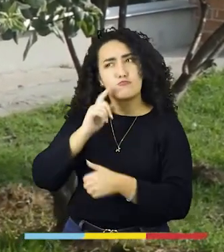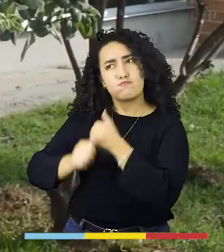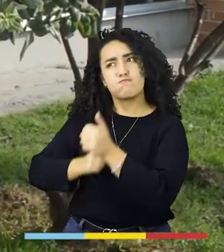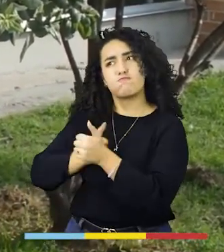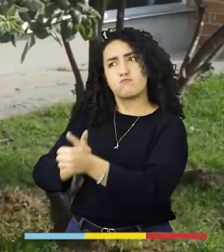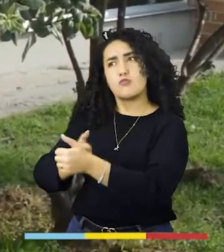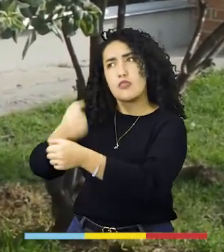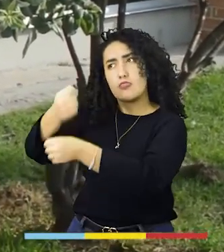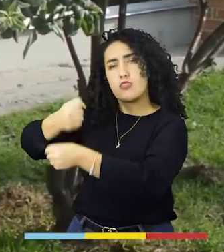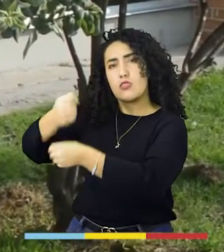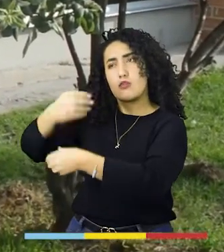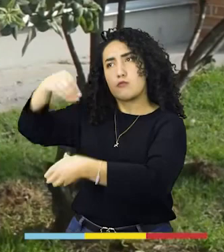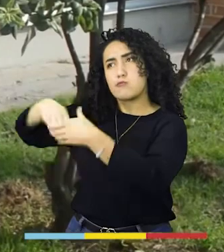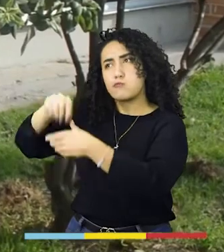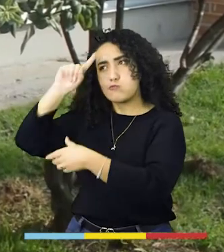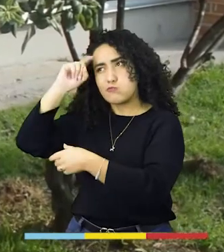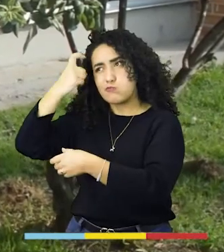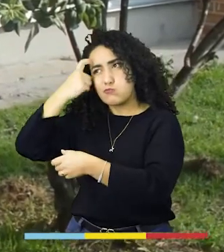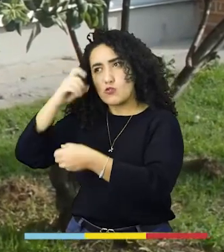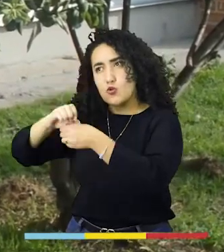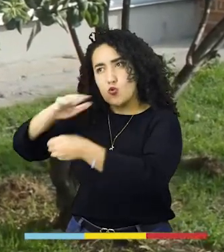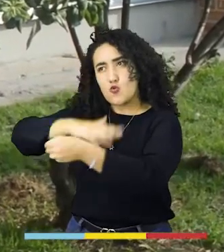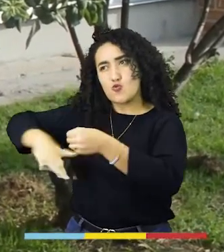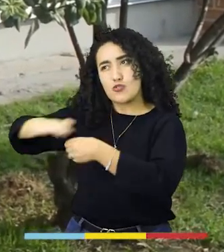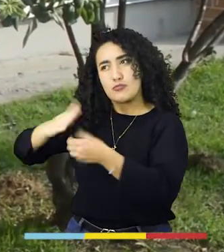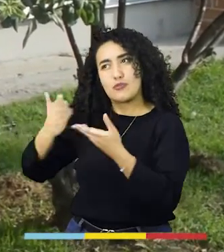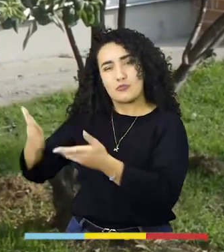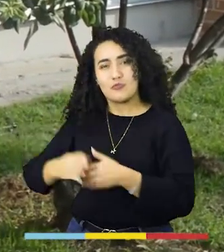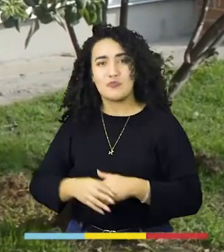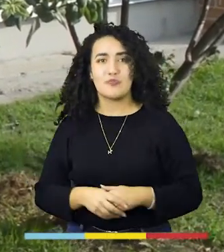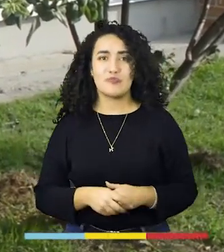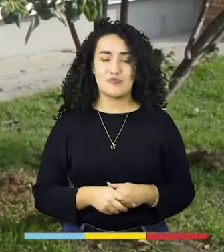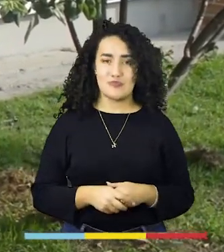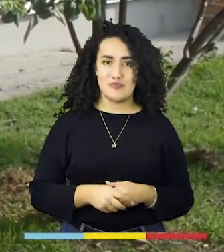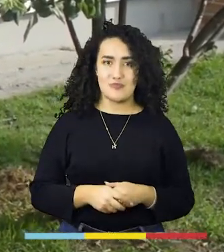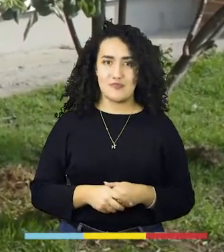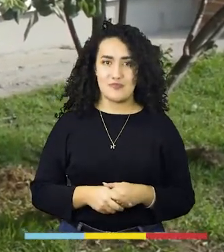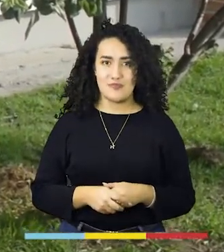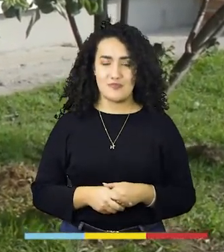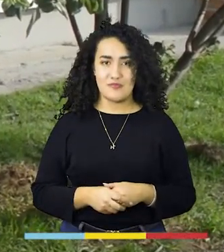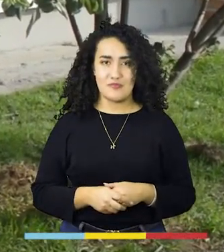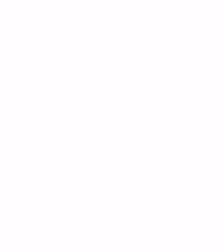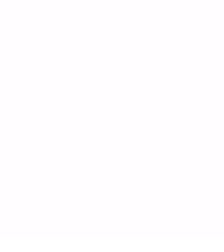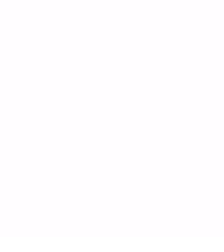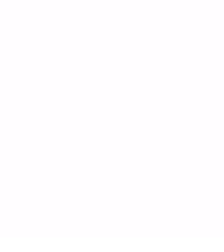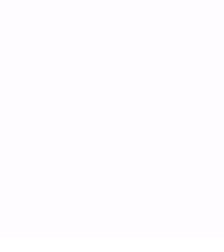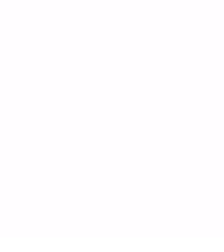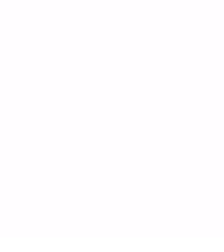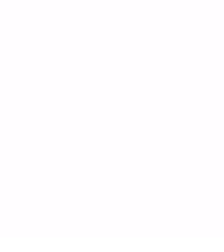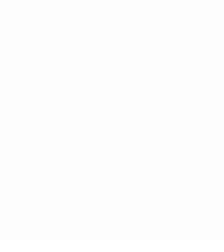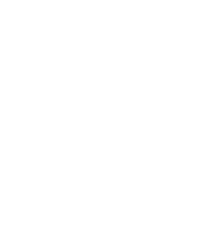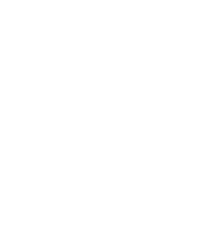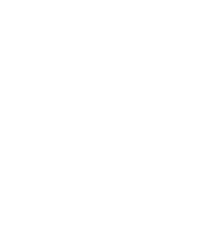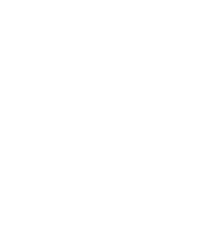contestando encuestas, preparándonos para el siguiente proceso y haciéndole un seguimiento a la labor de la gobernación.